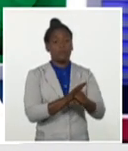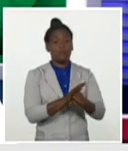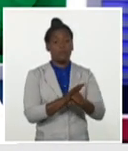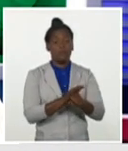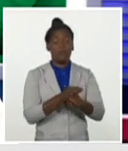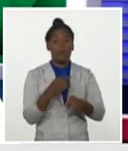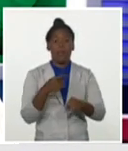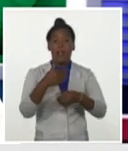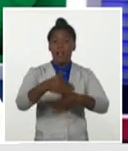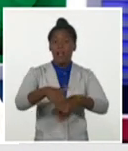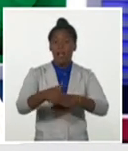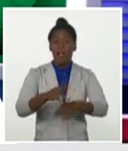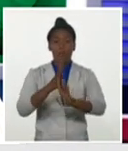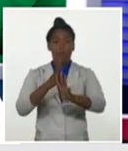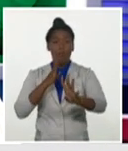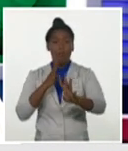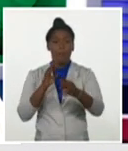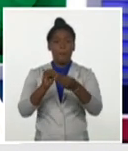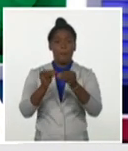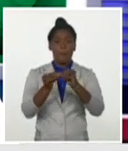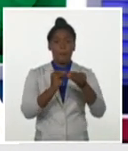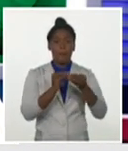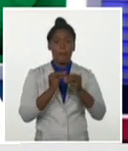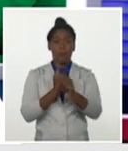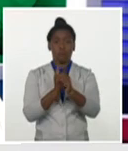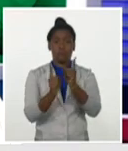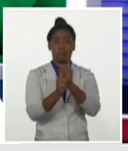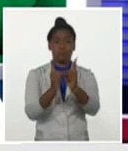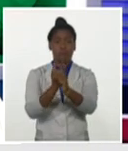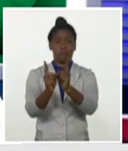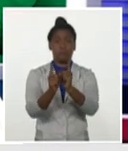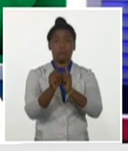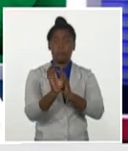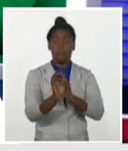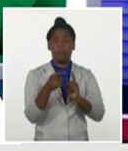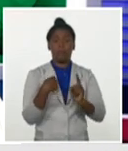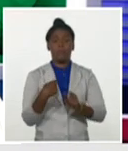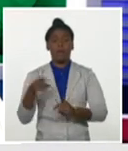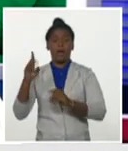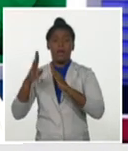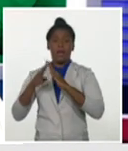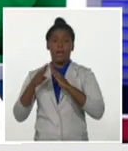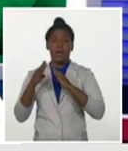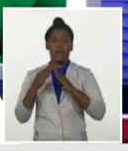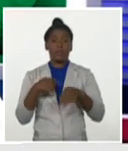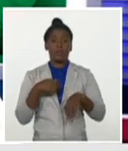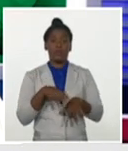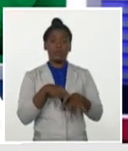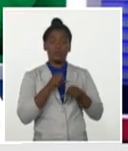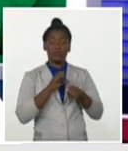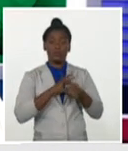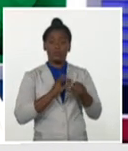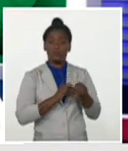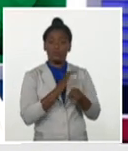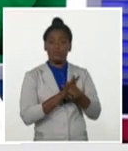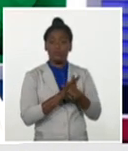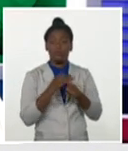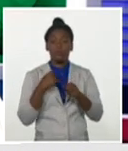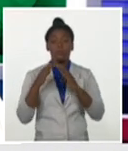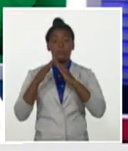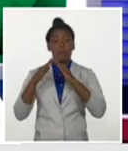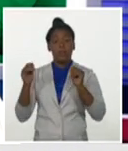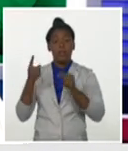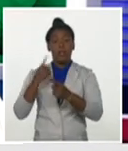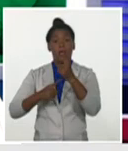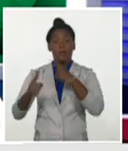ya contagiados y alguna persona ya con alguna comorbilidad que a lo mejor no está en la calle,